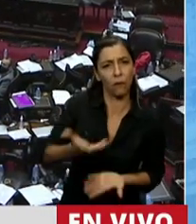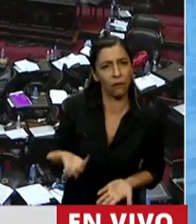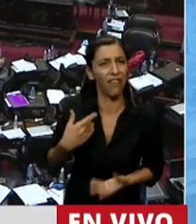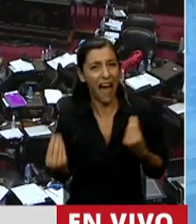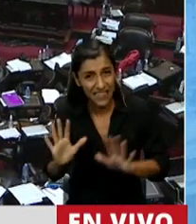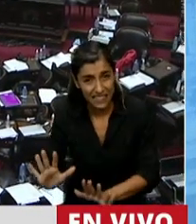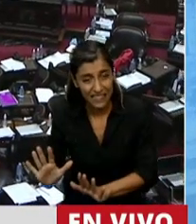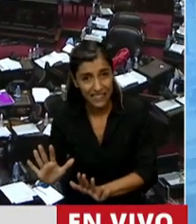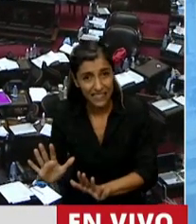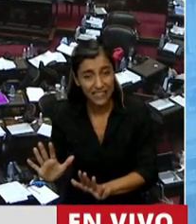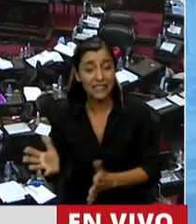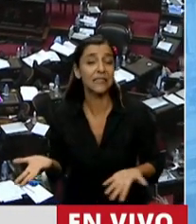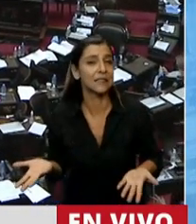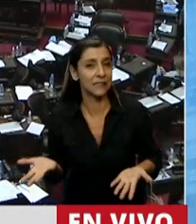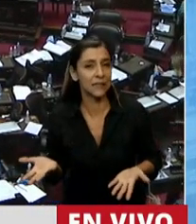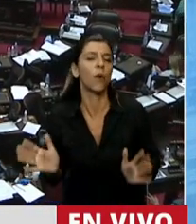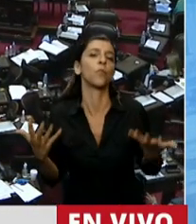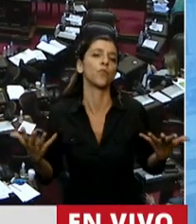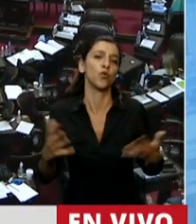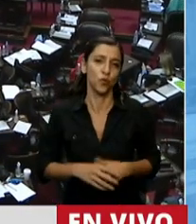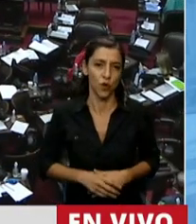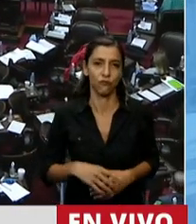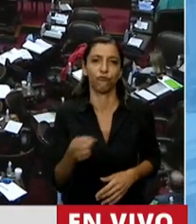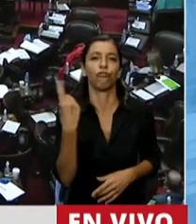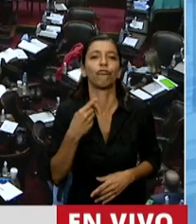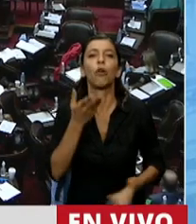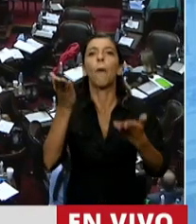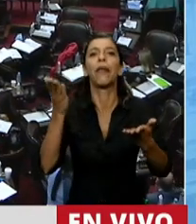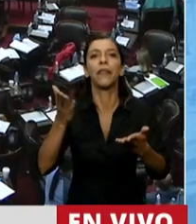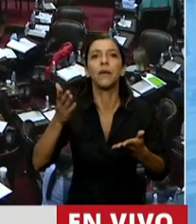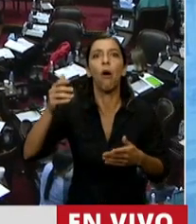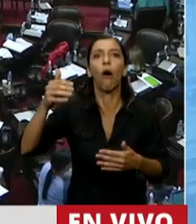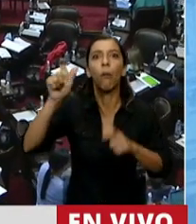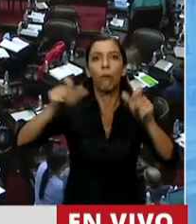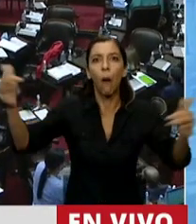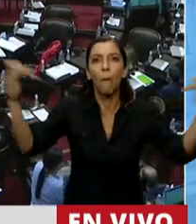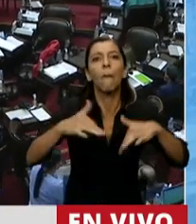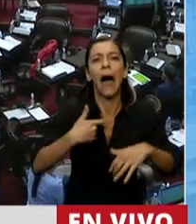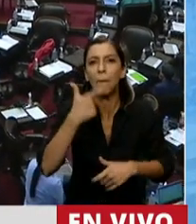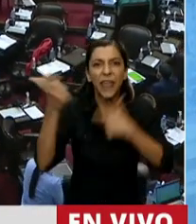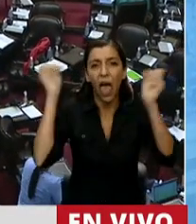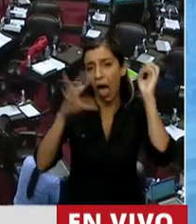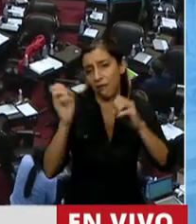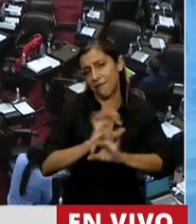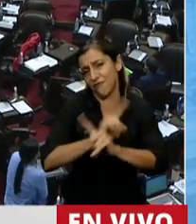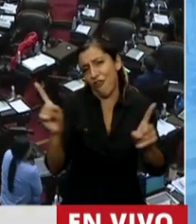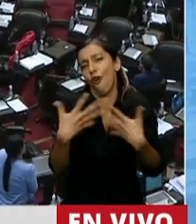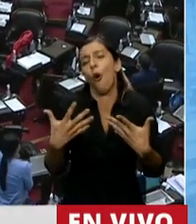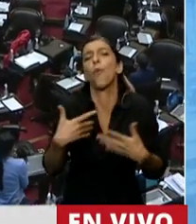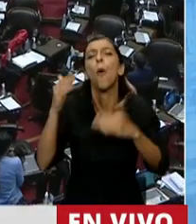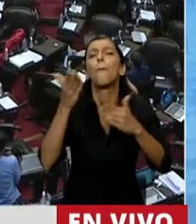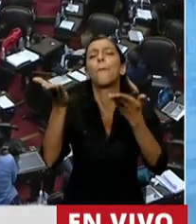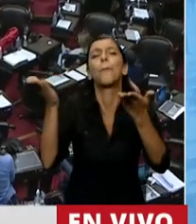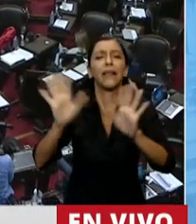a la gente para que tiene las 30 toneladas de piedra pero sí quiero decir que así como hoy están avanzando